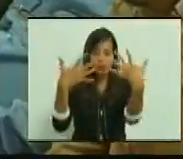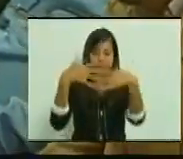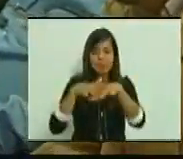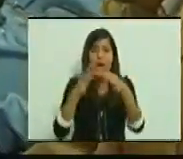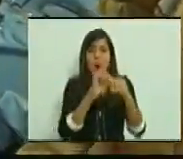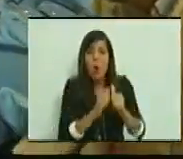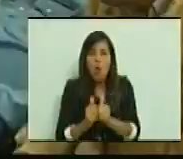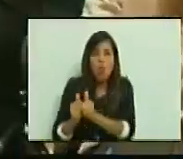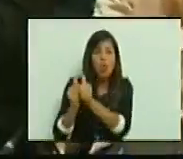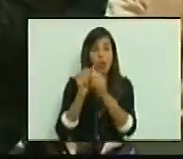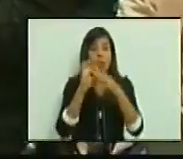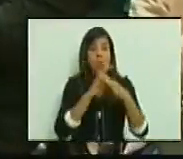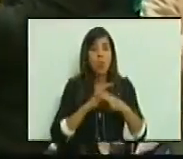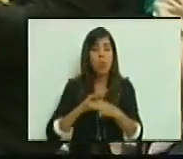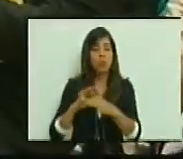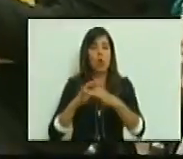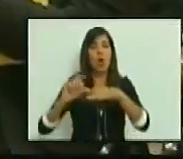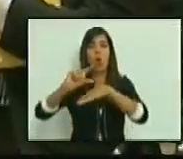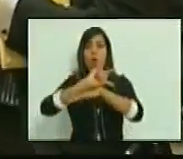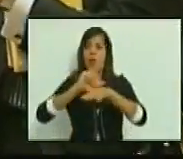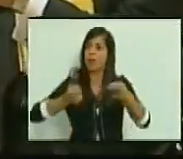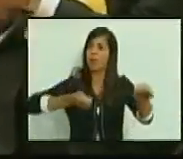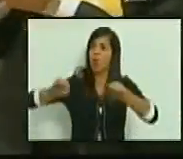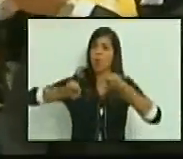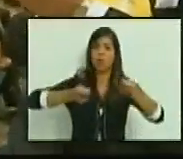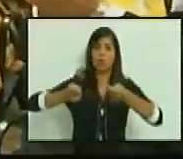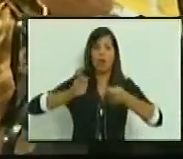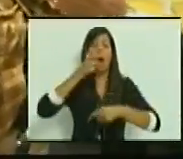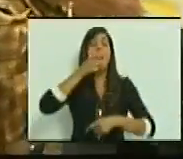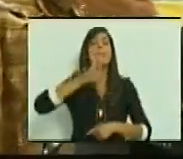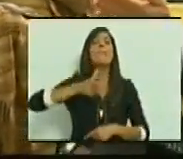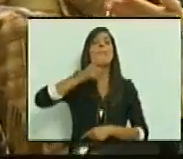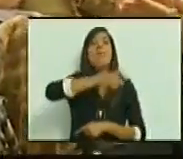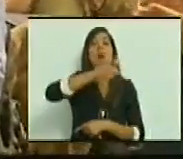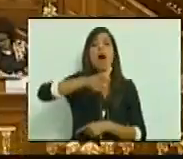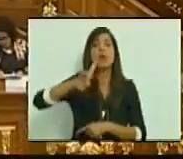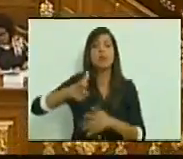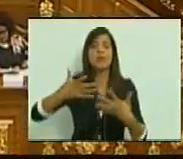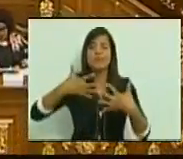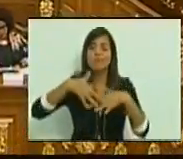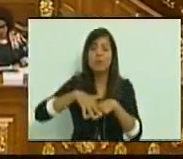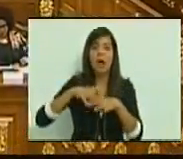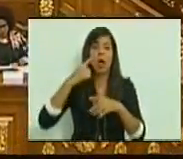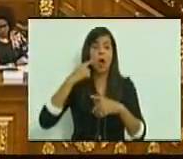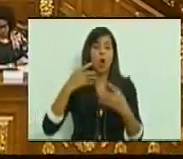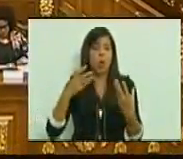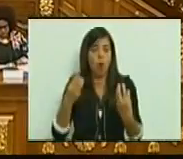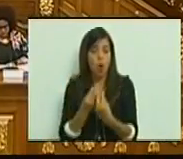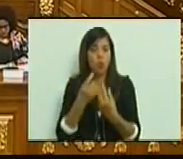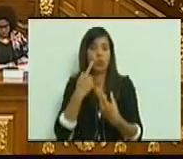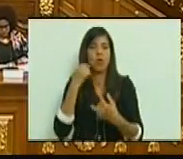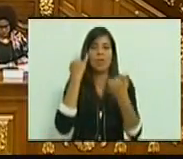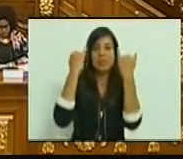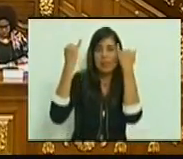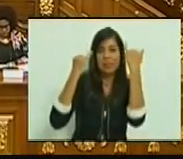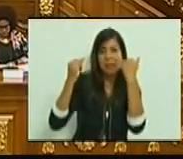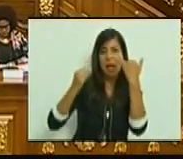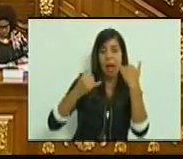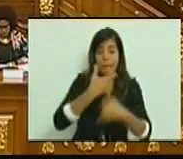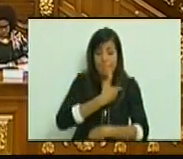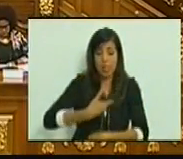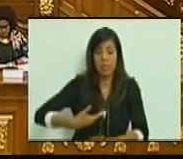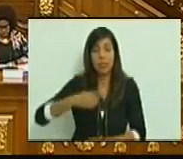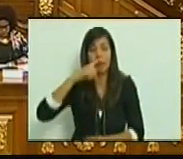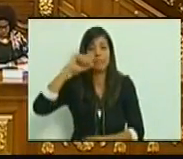constituyente, un pueblo gobierno, un pueblo que nos va a permitir con este conglomerado, con las iniciativas que el camarada